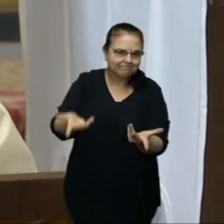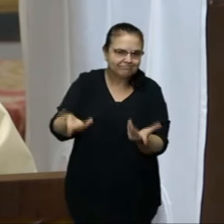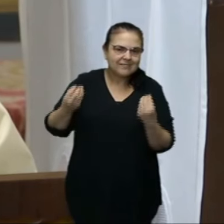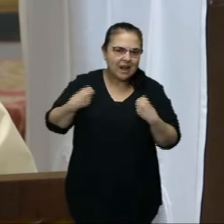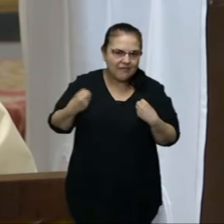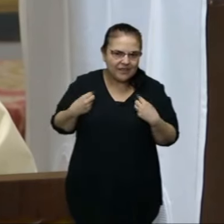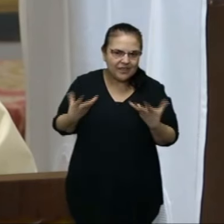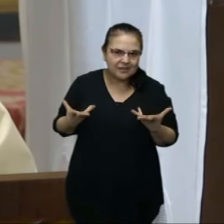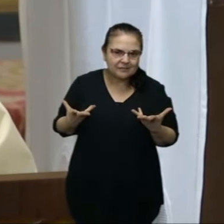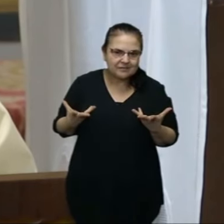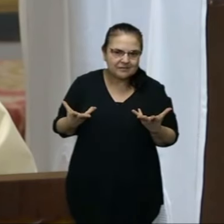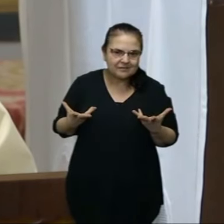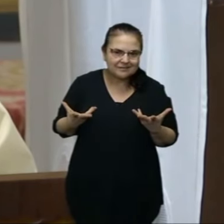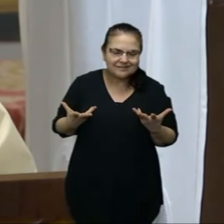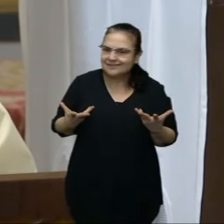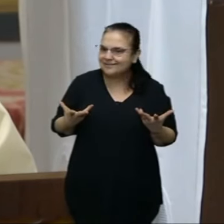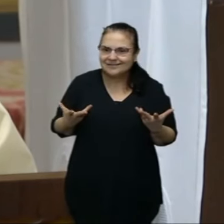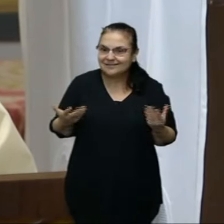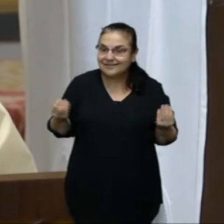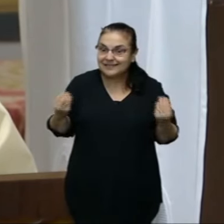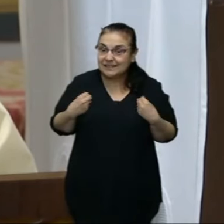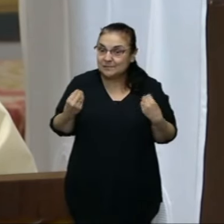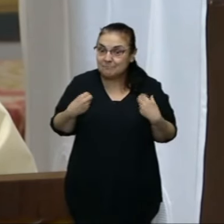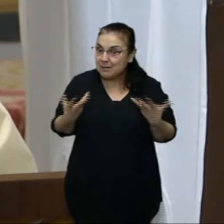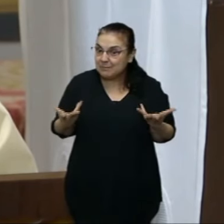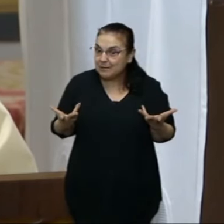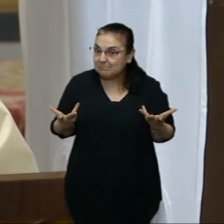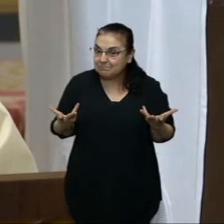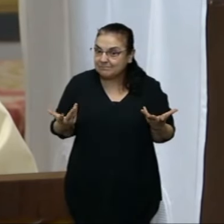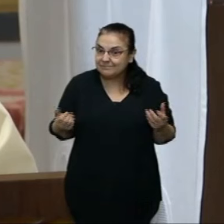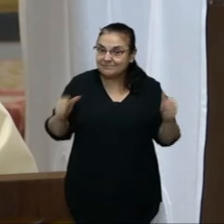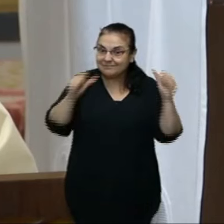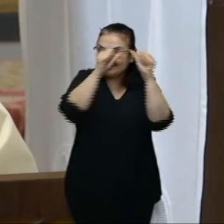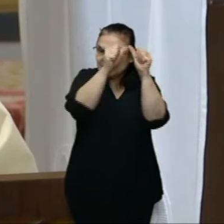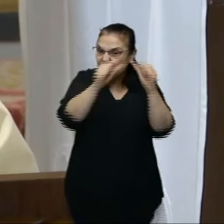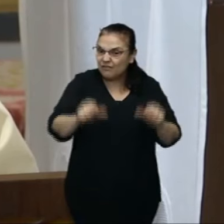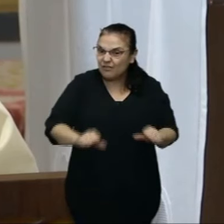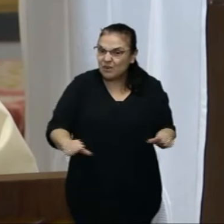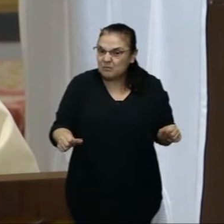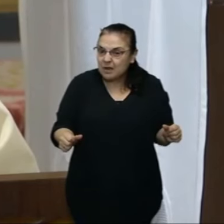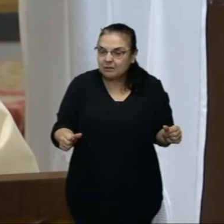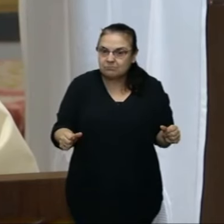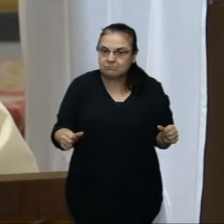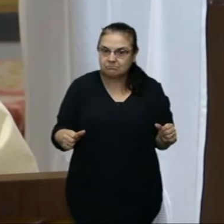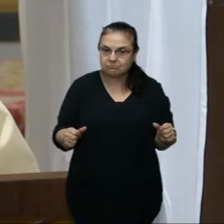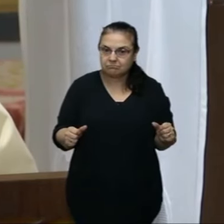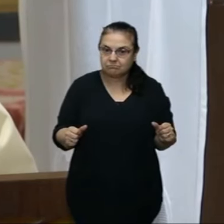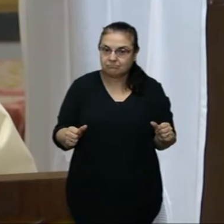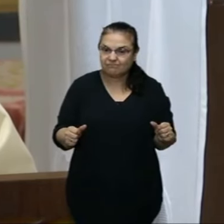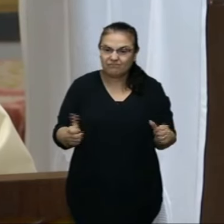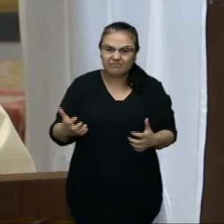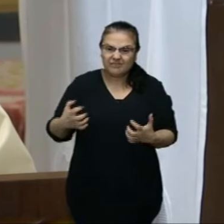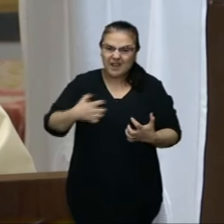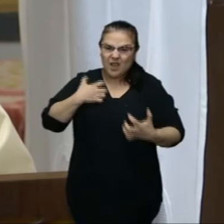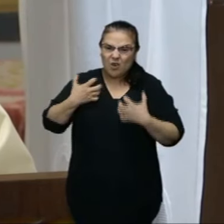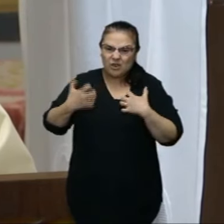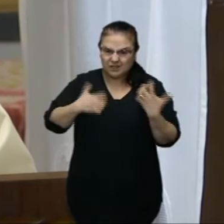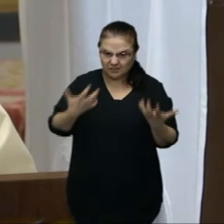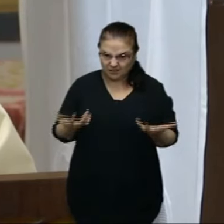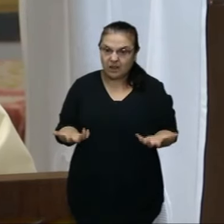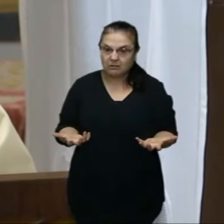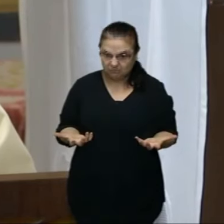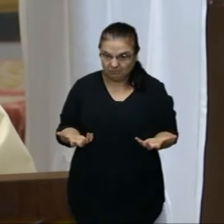de la vida se vive de la manera más groseramente egoísta que puede haber.